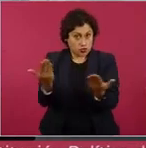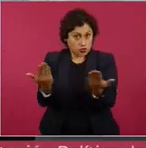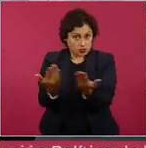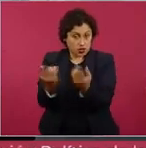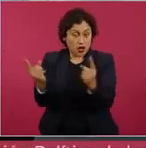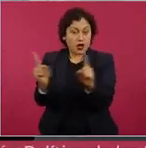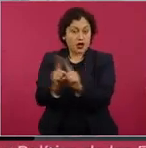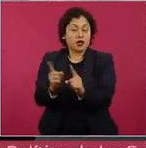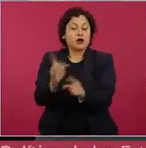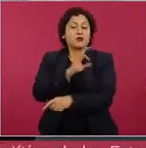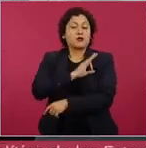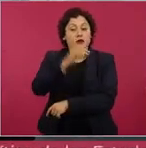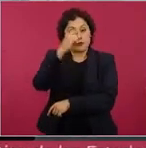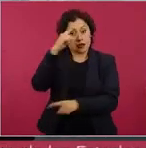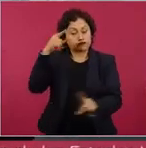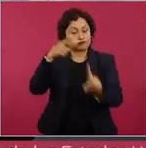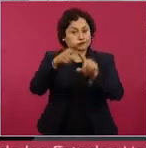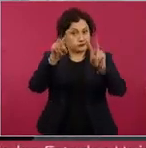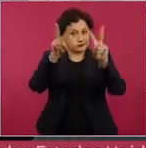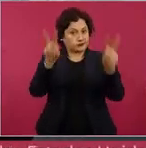trabajadores petroleros siempre